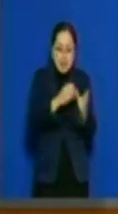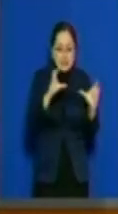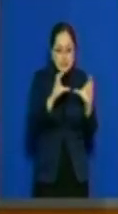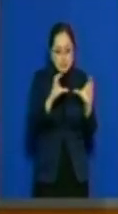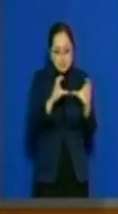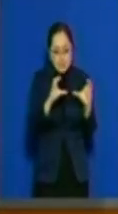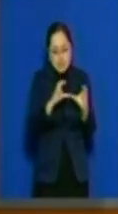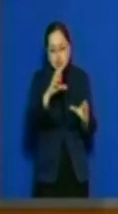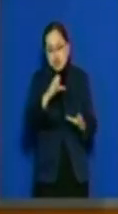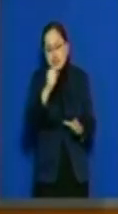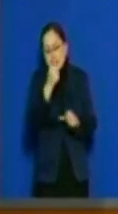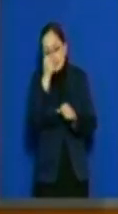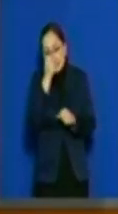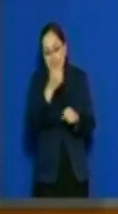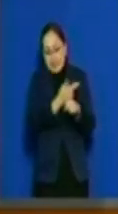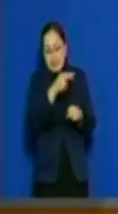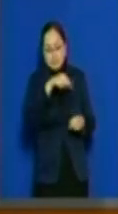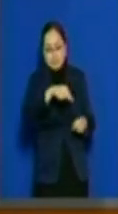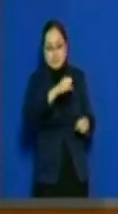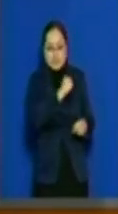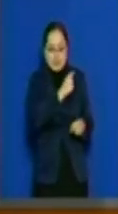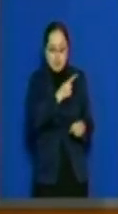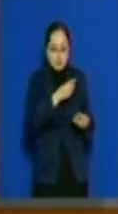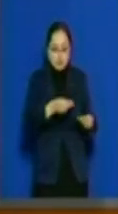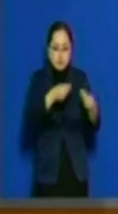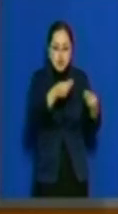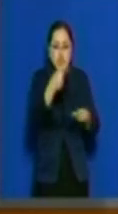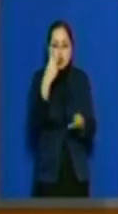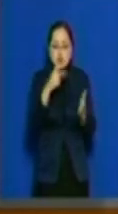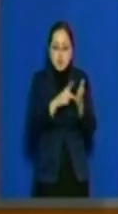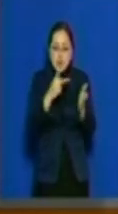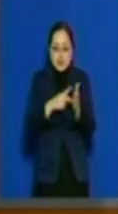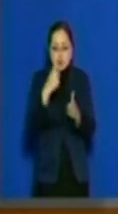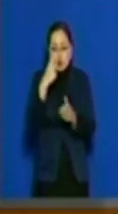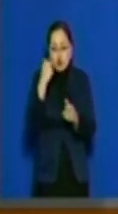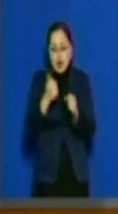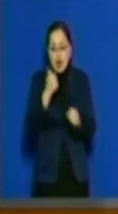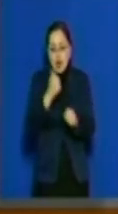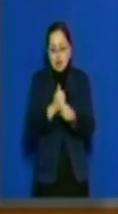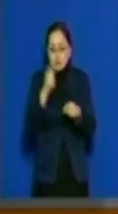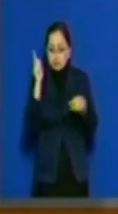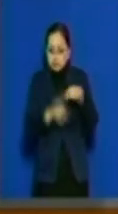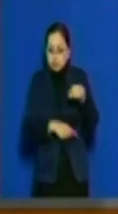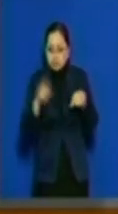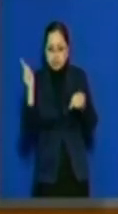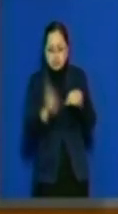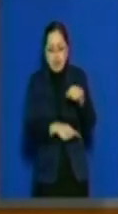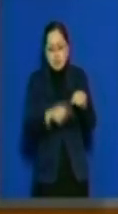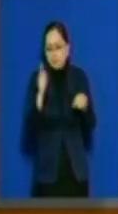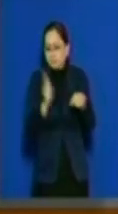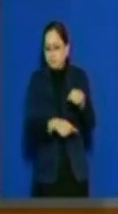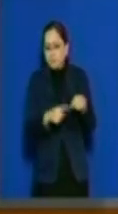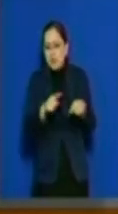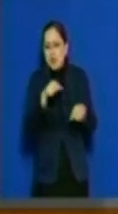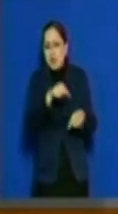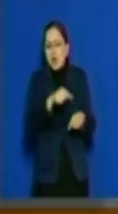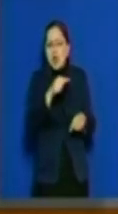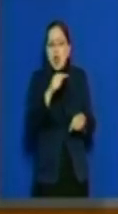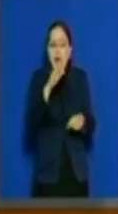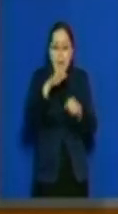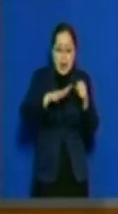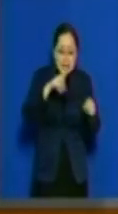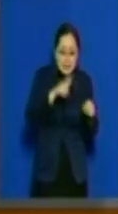al menos 2 veces al año, eliminando sistemáticamente y sin excepción el o